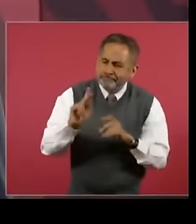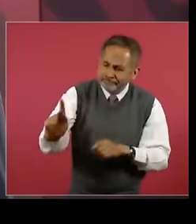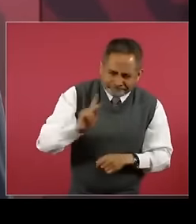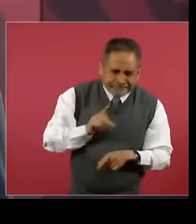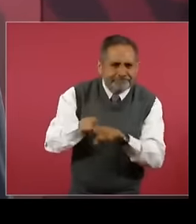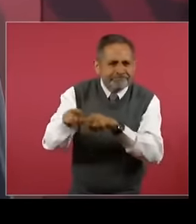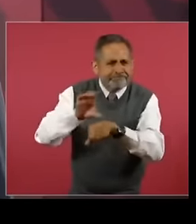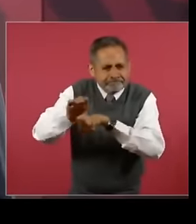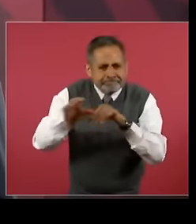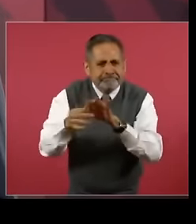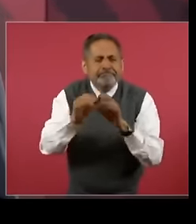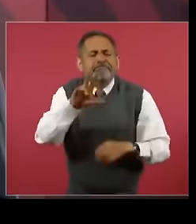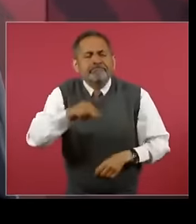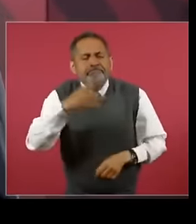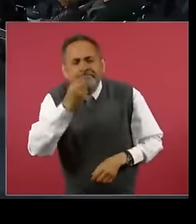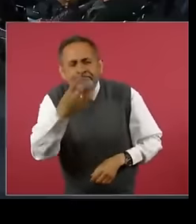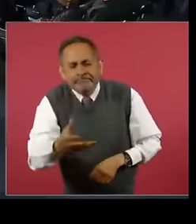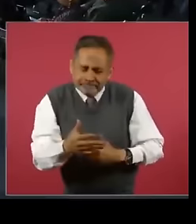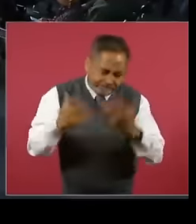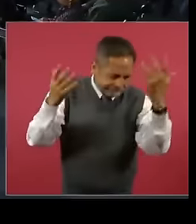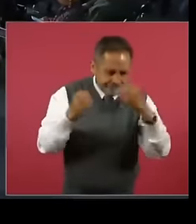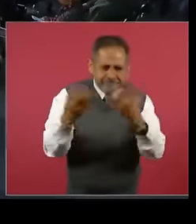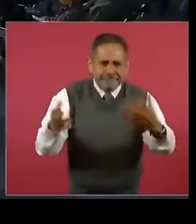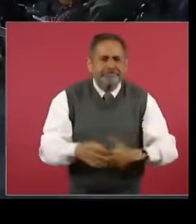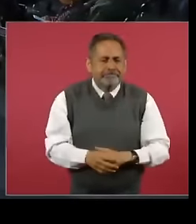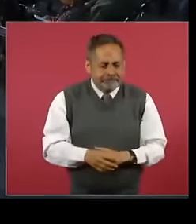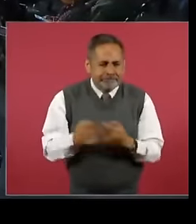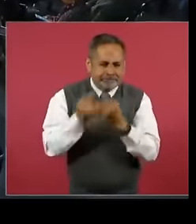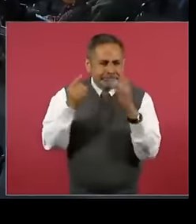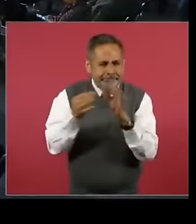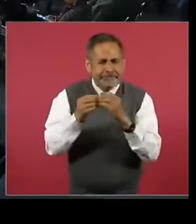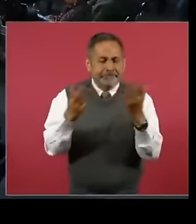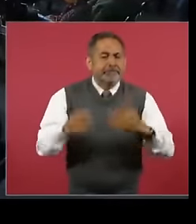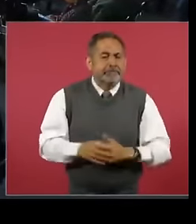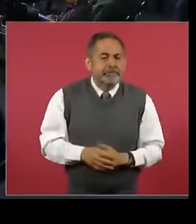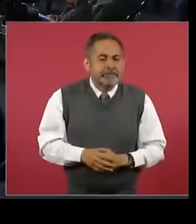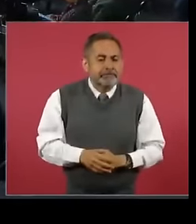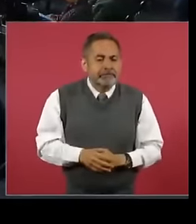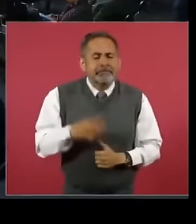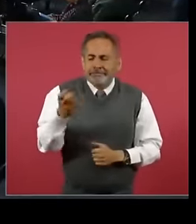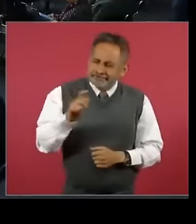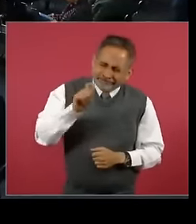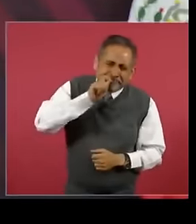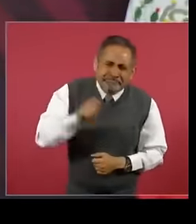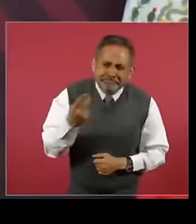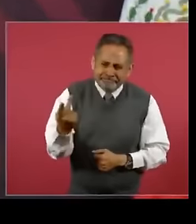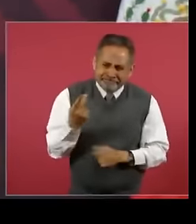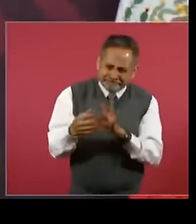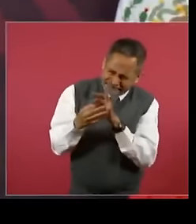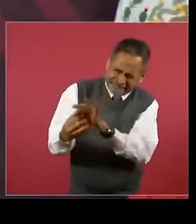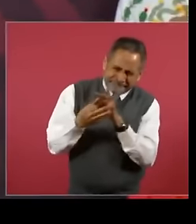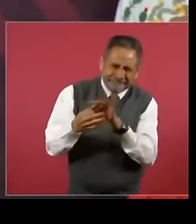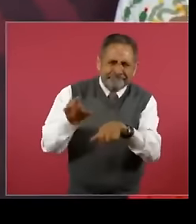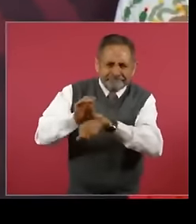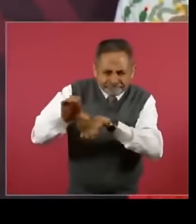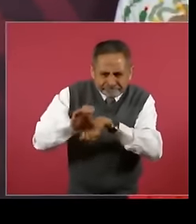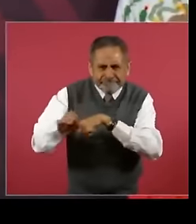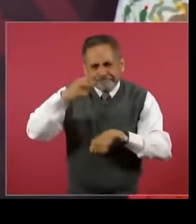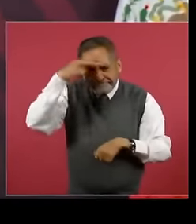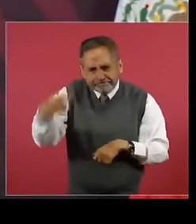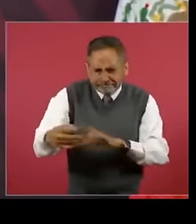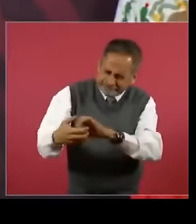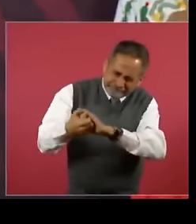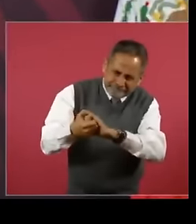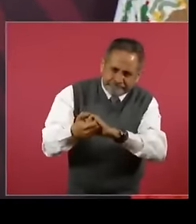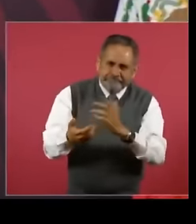prensa es decir déjalo que los chayoteros viertan Todas sus mentiras Déjalos que mian su F Déjalos con la